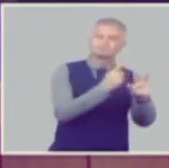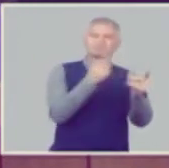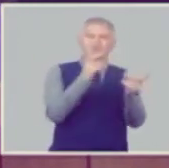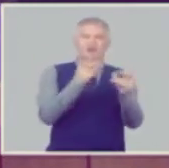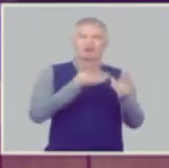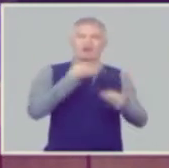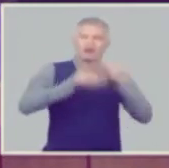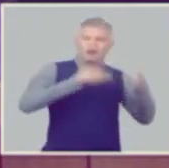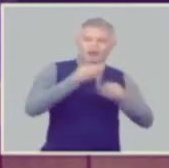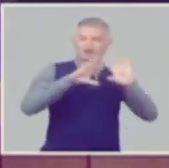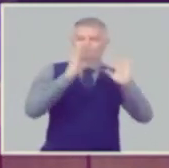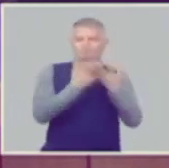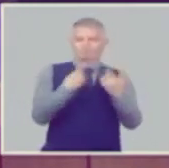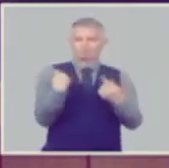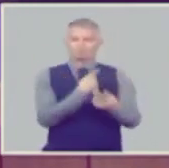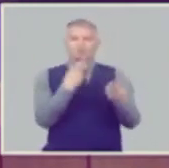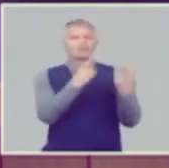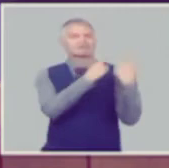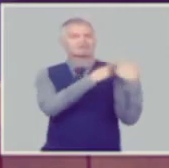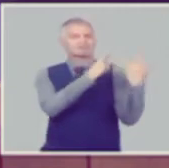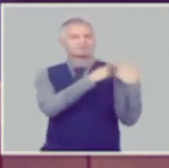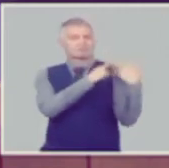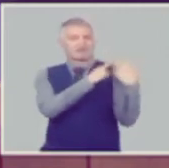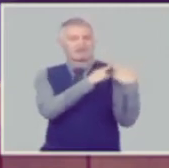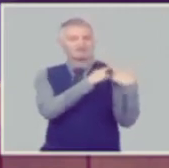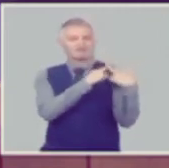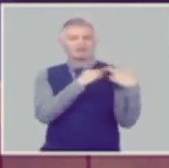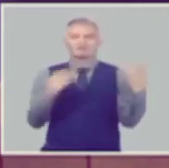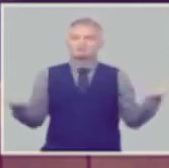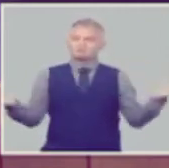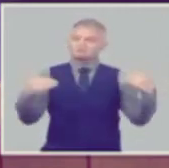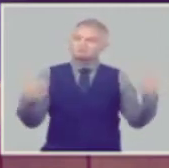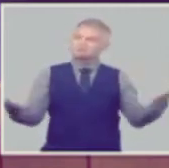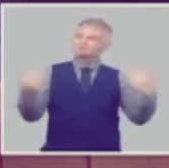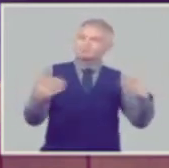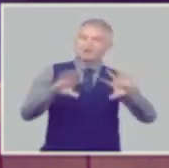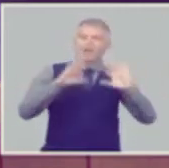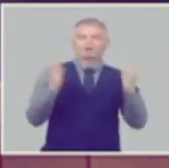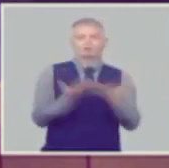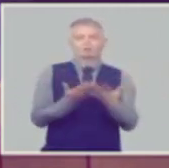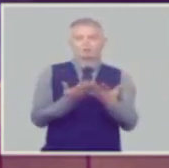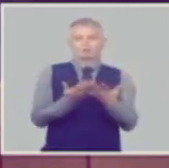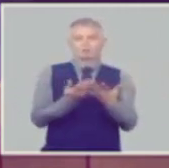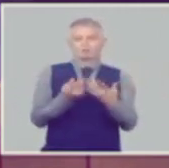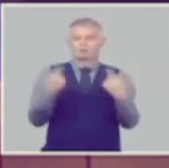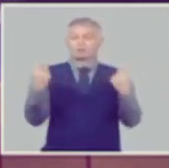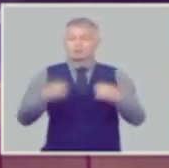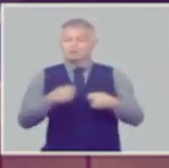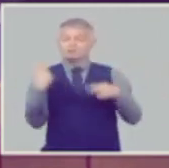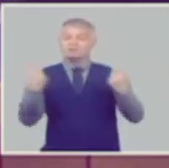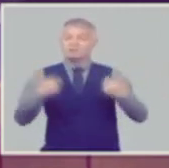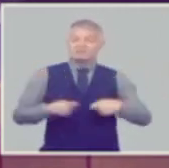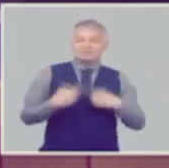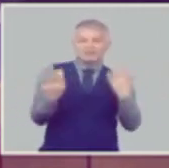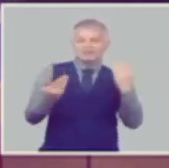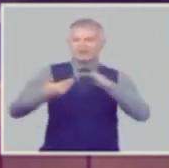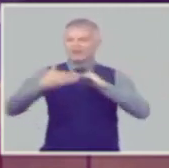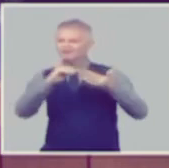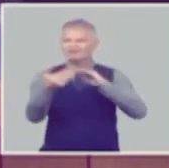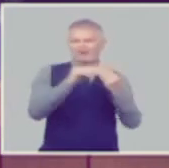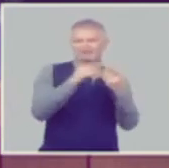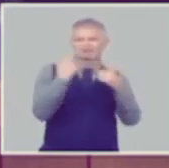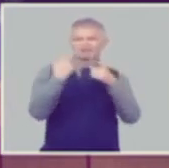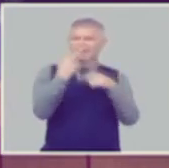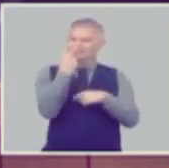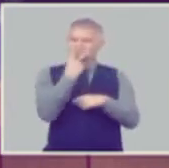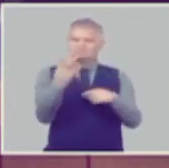responsabilidad los que no hemos sido capaces de sumarlos. Abordar sin cortapisas el debate y la atención a temas sociales